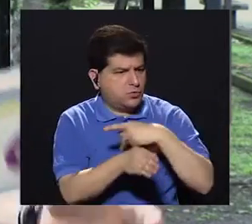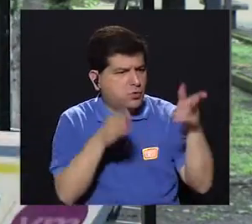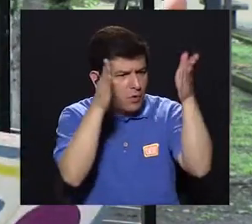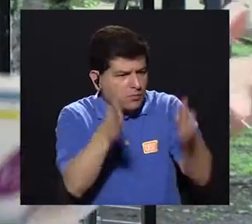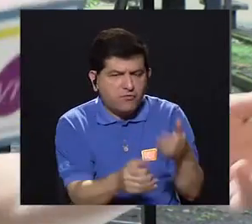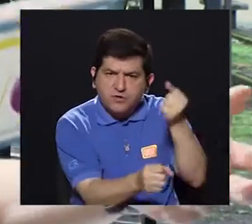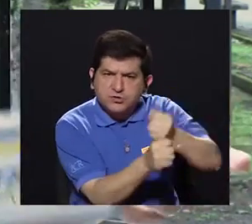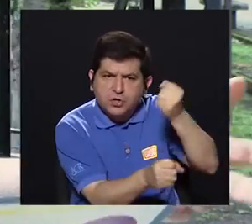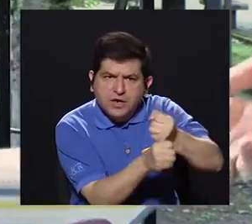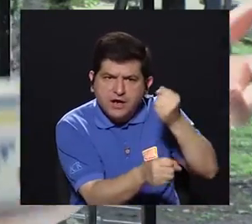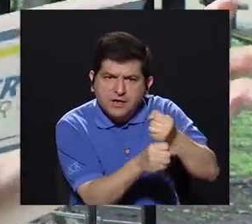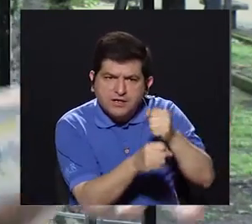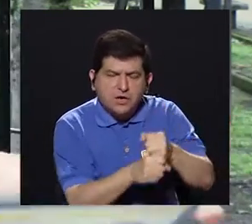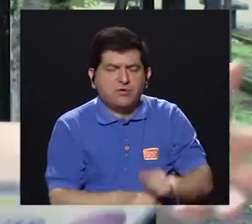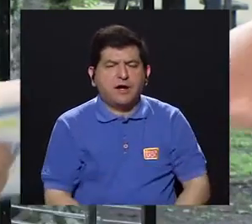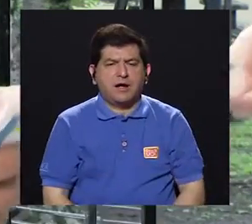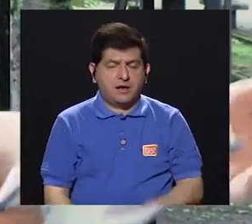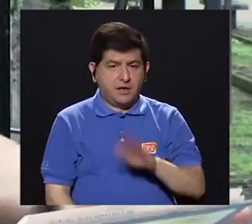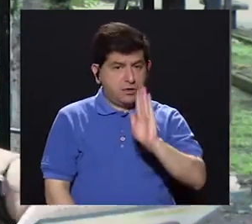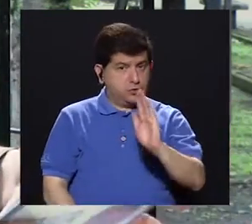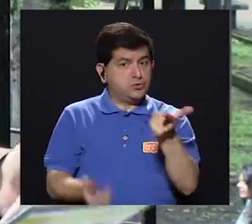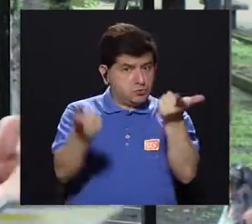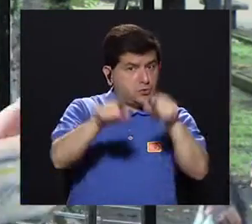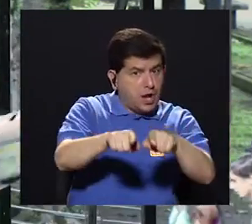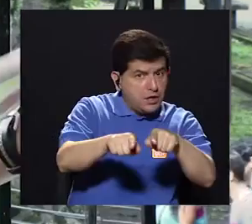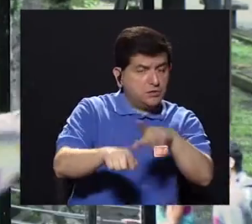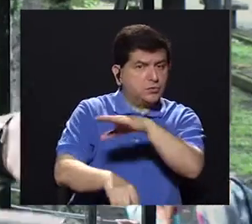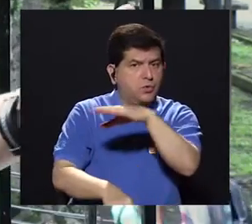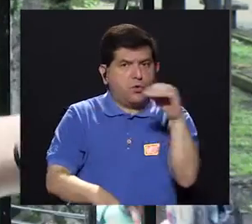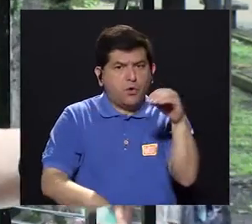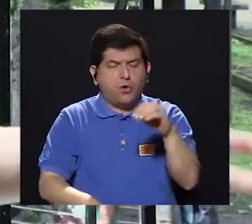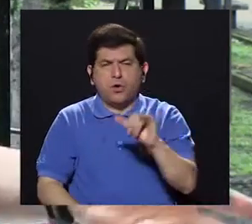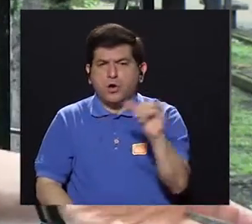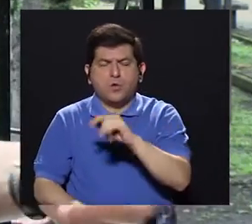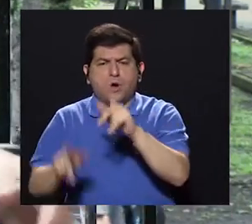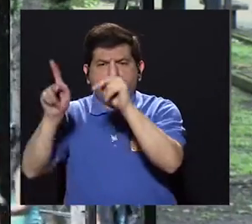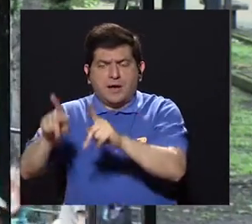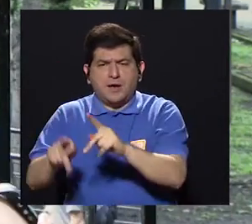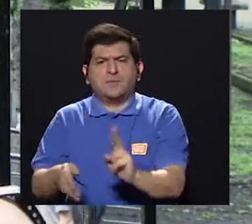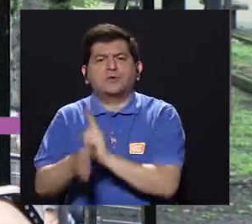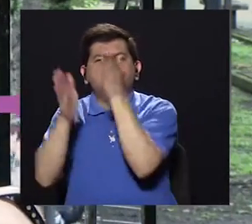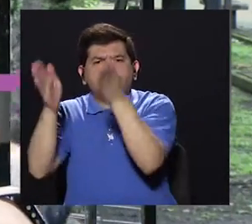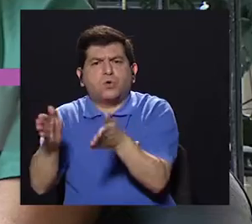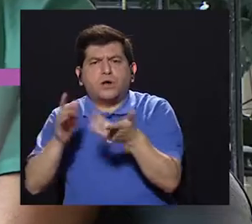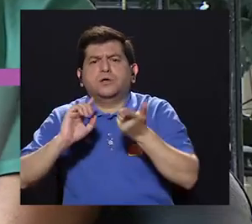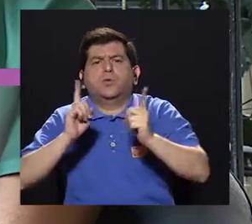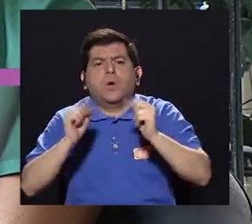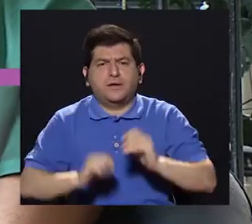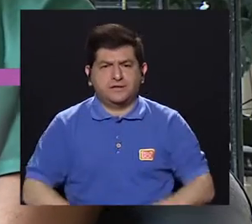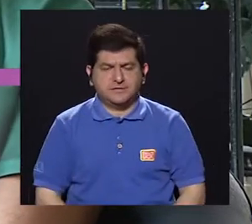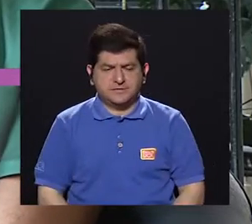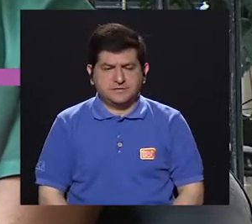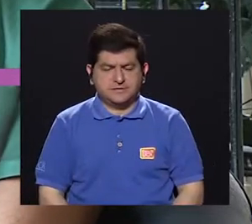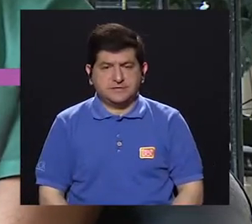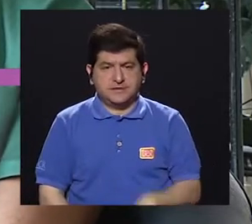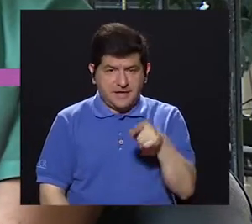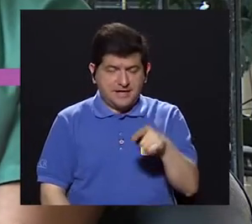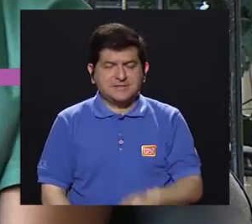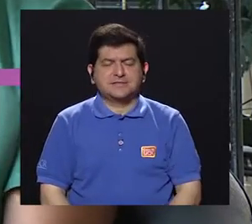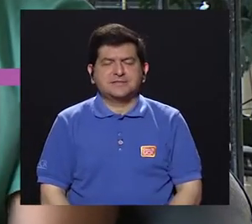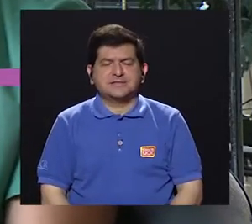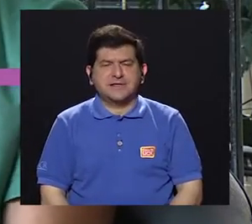el profesional que está trabajando con radiación, como es su caso, o como así para los pacientes? Ok, la